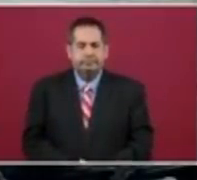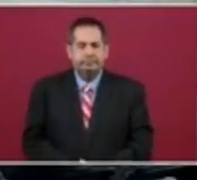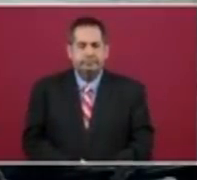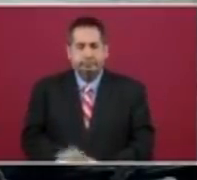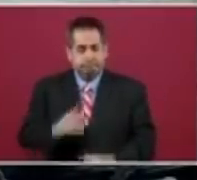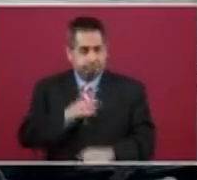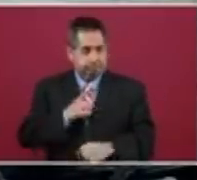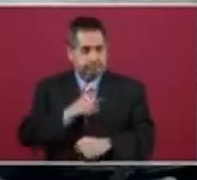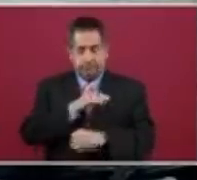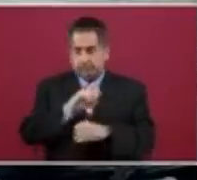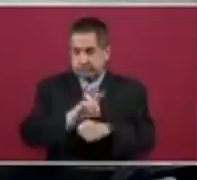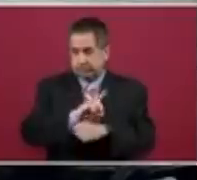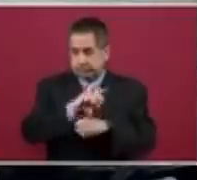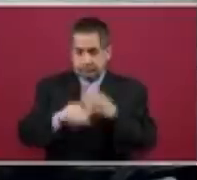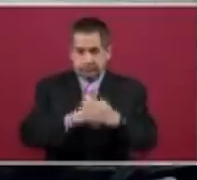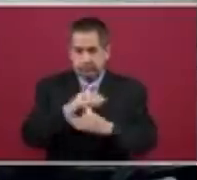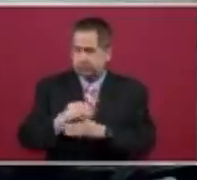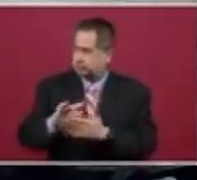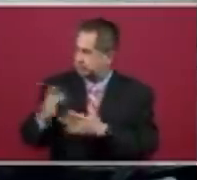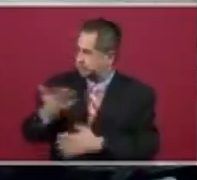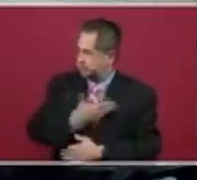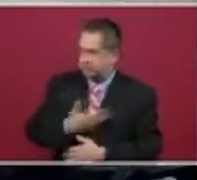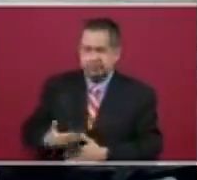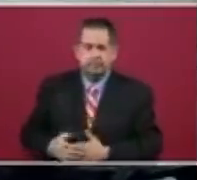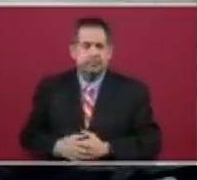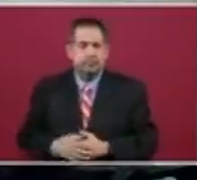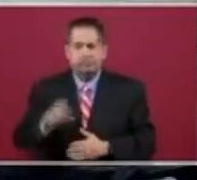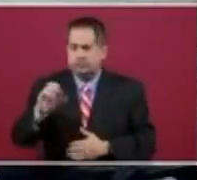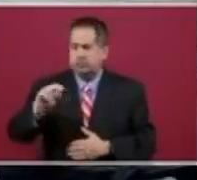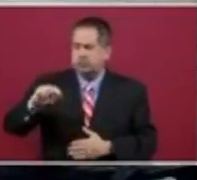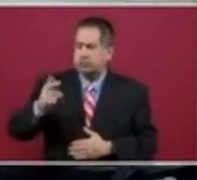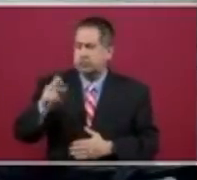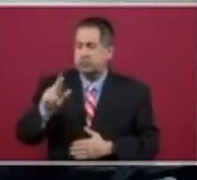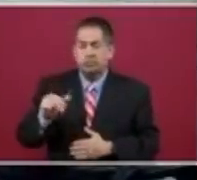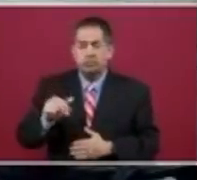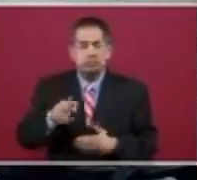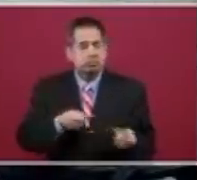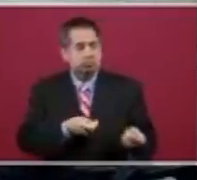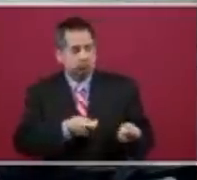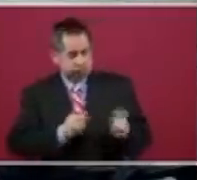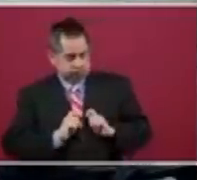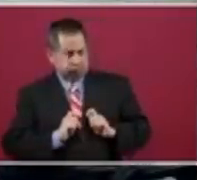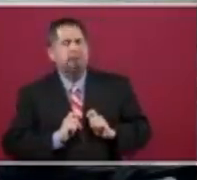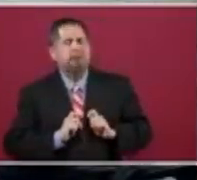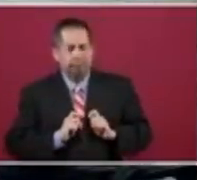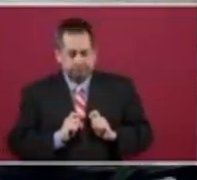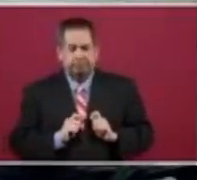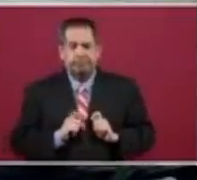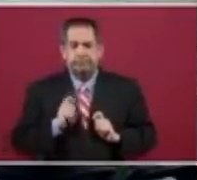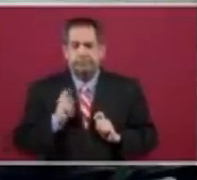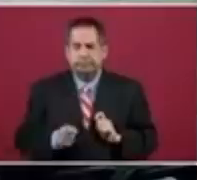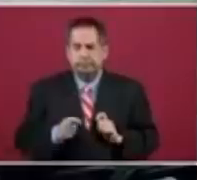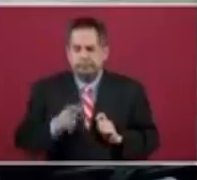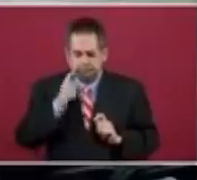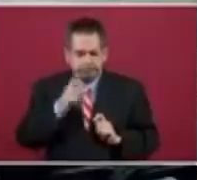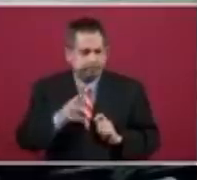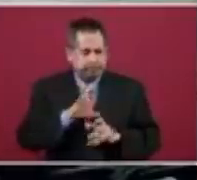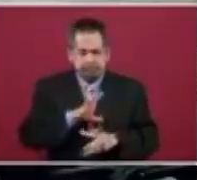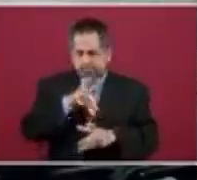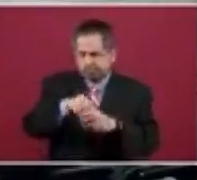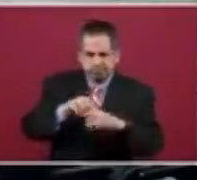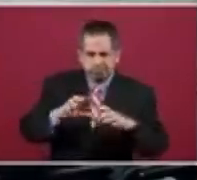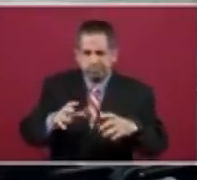Buenos días a todos. Con su permiso, señor presidente. La Conagua recibió el encargo de involucrar